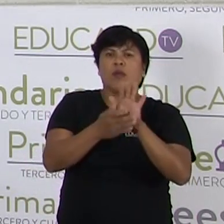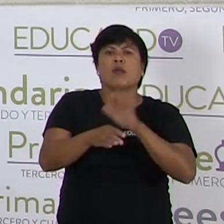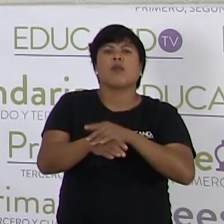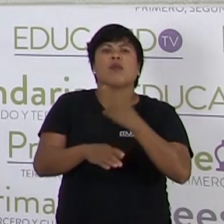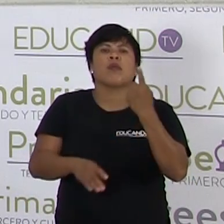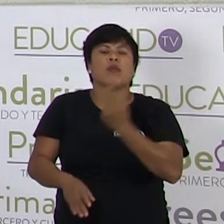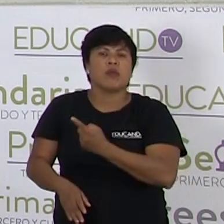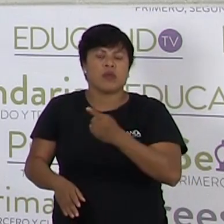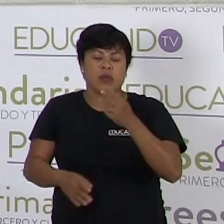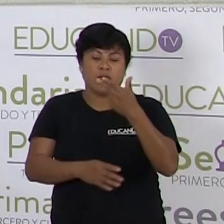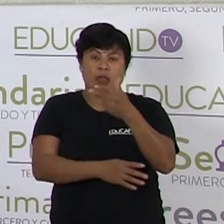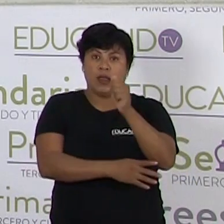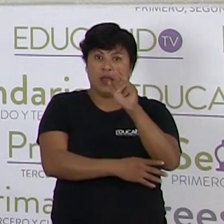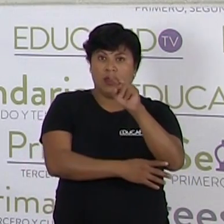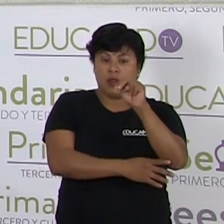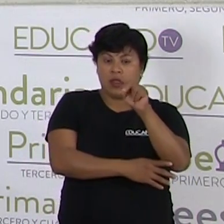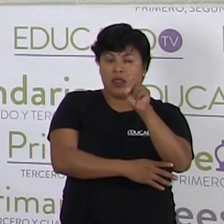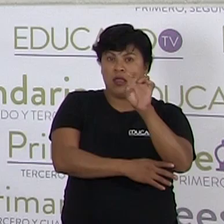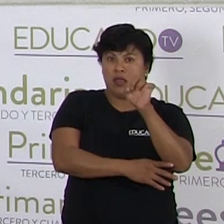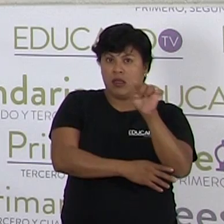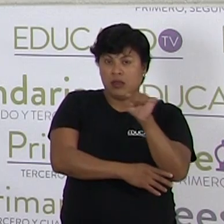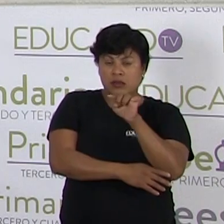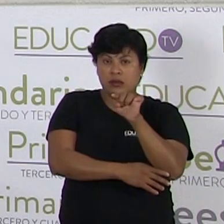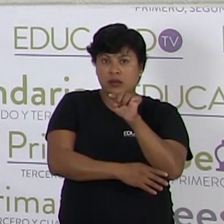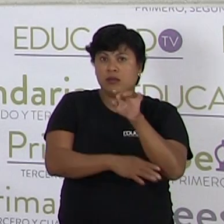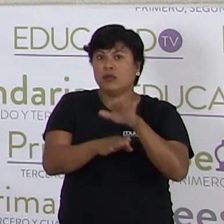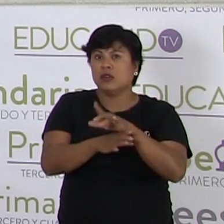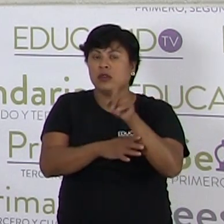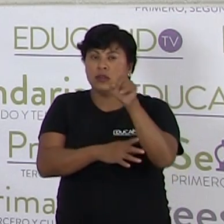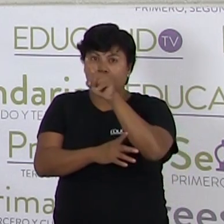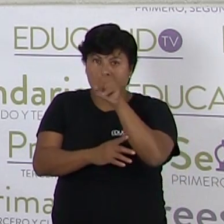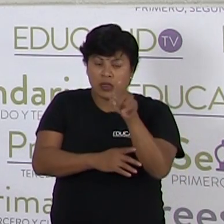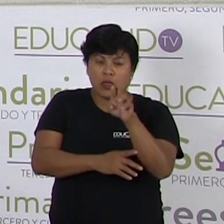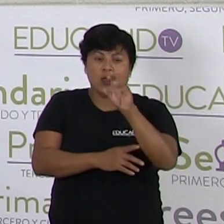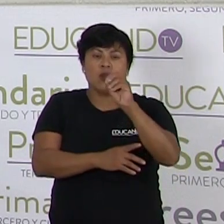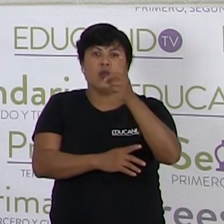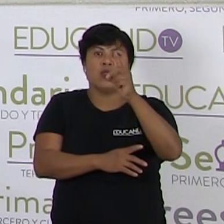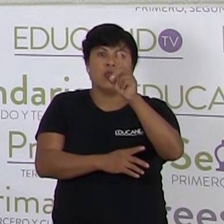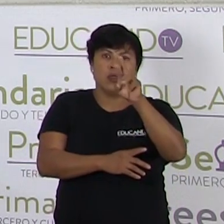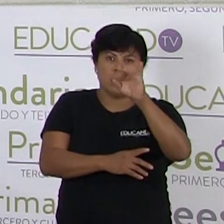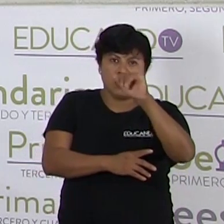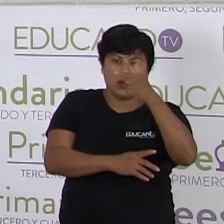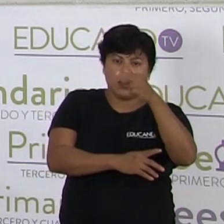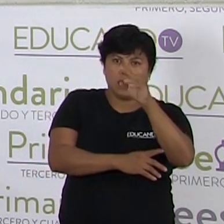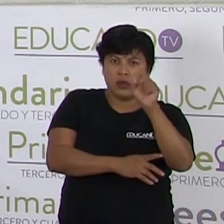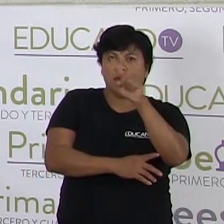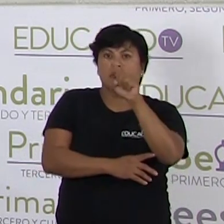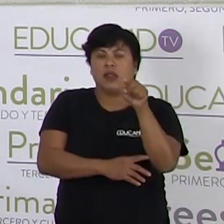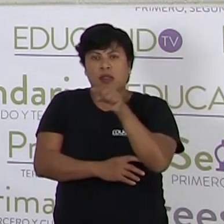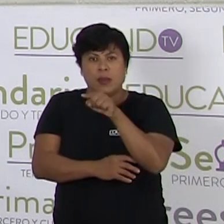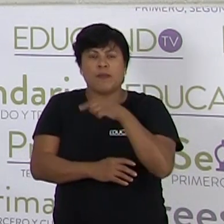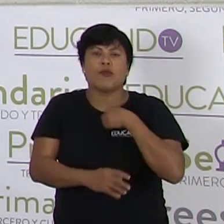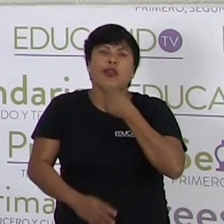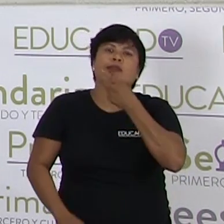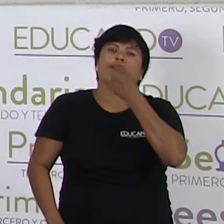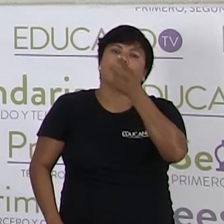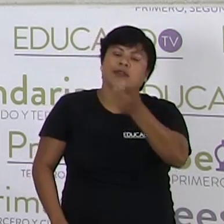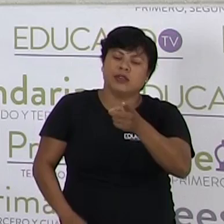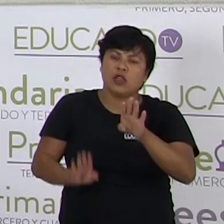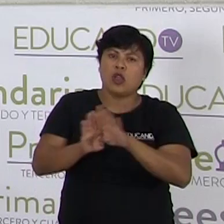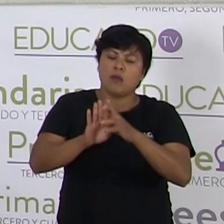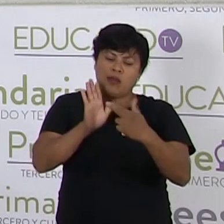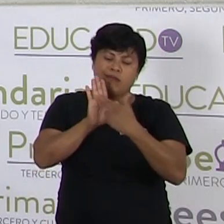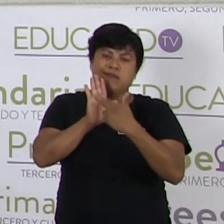qué Hernández lleva Z, por qué Rodríguez lleva Z? Les voy a decir la